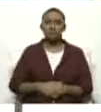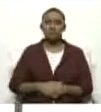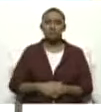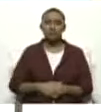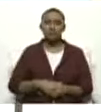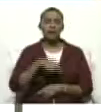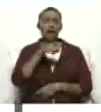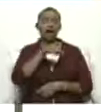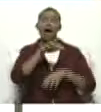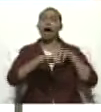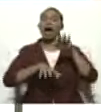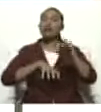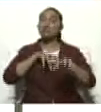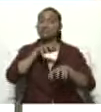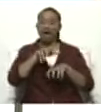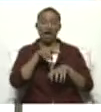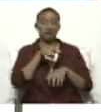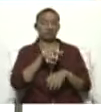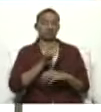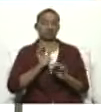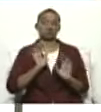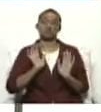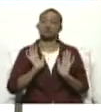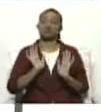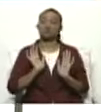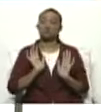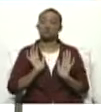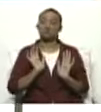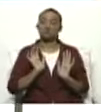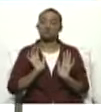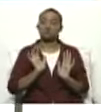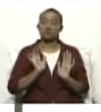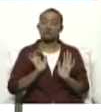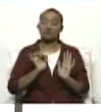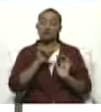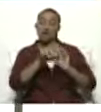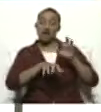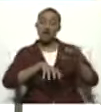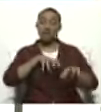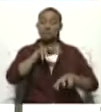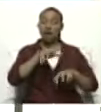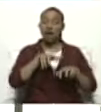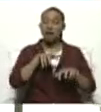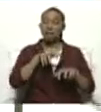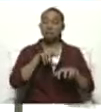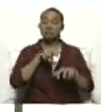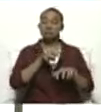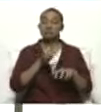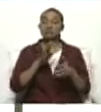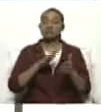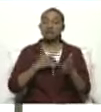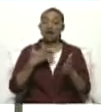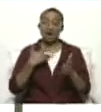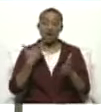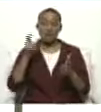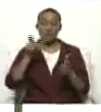una mascota, un animal, tengan la voluntad impune de matarlos.